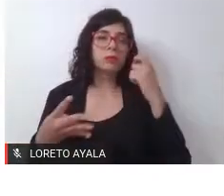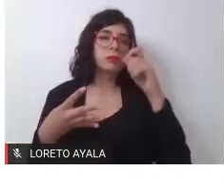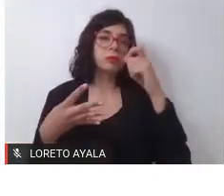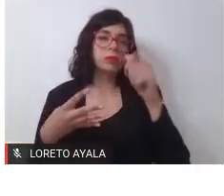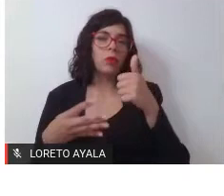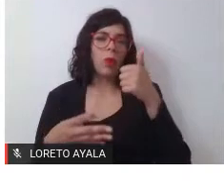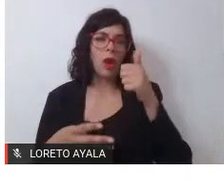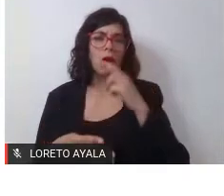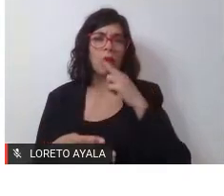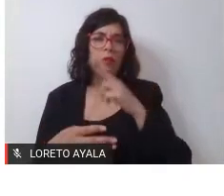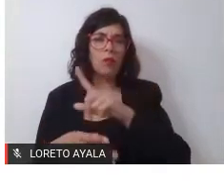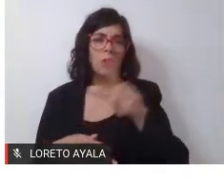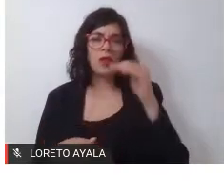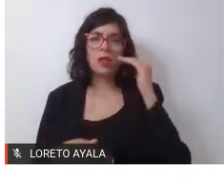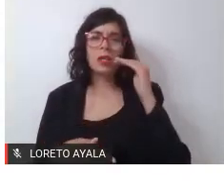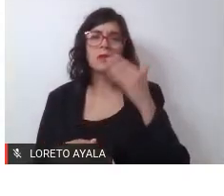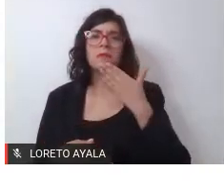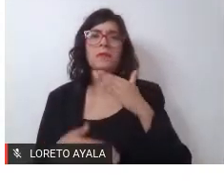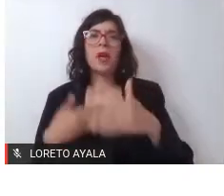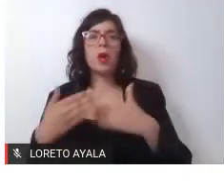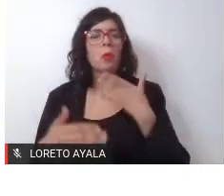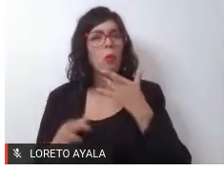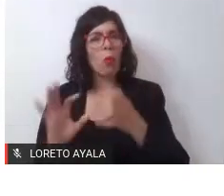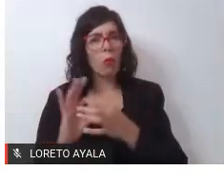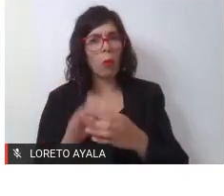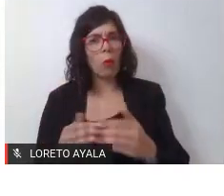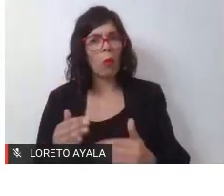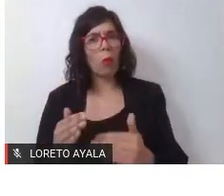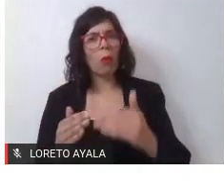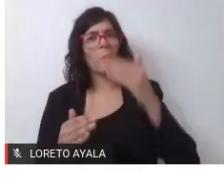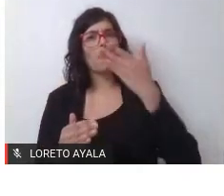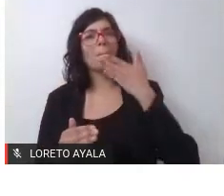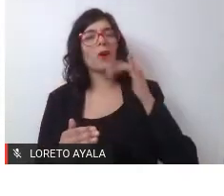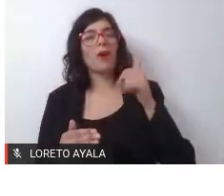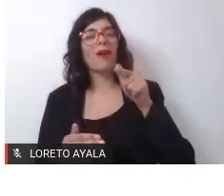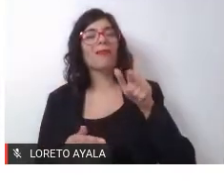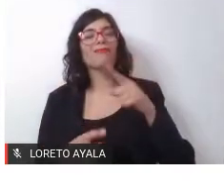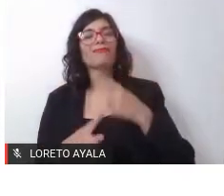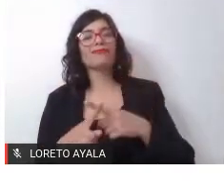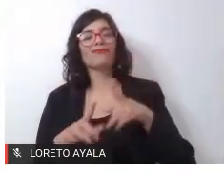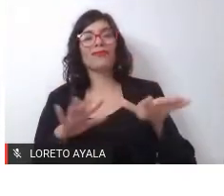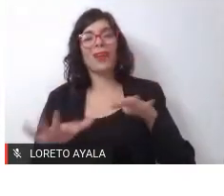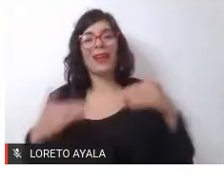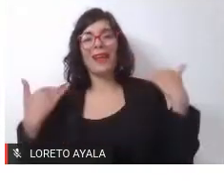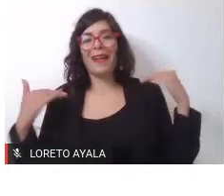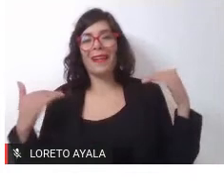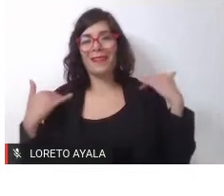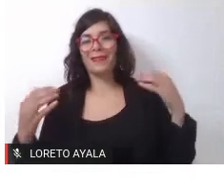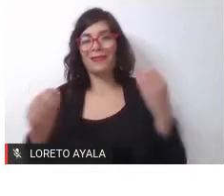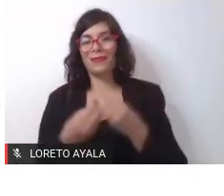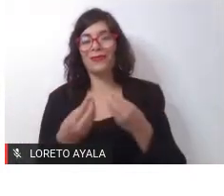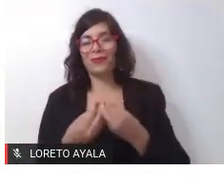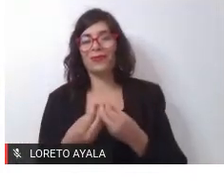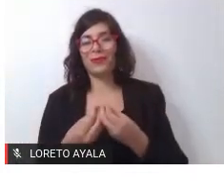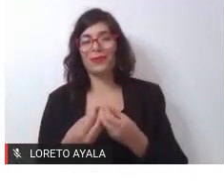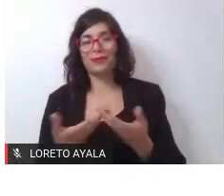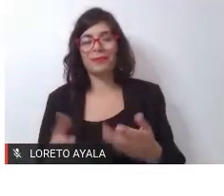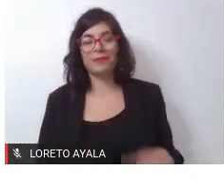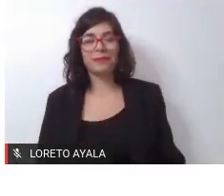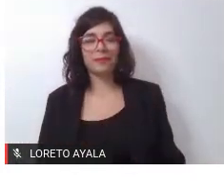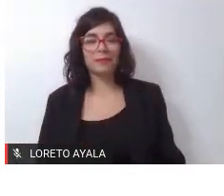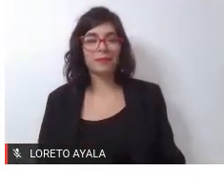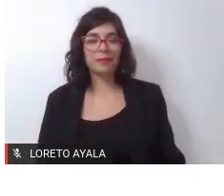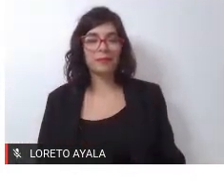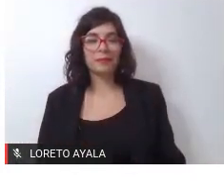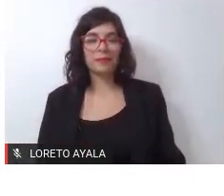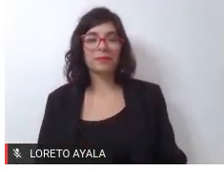tenía que ver la actividad física. Por lo tanto, ahí tenemos un ejemplo también a seguir. La guía de actividad